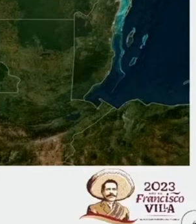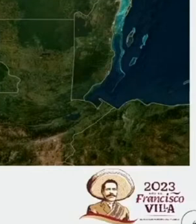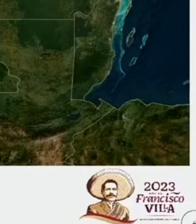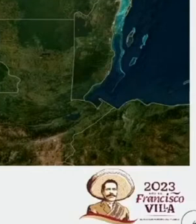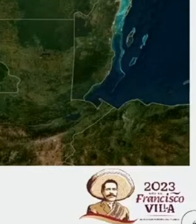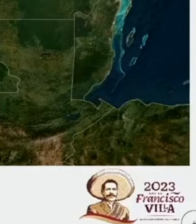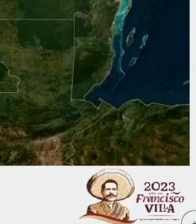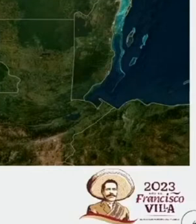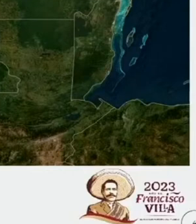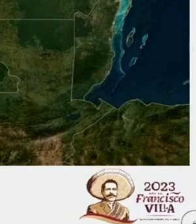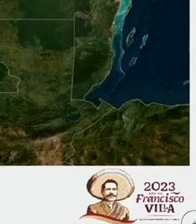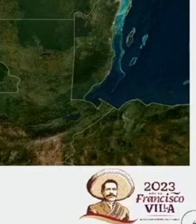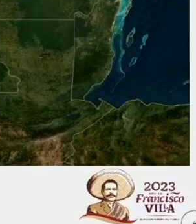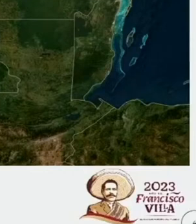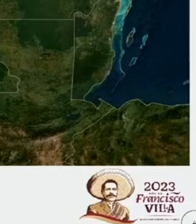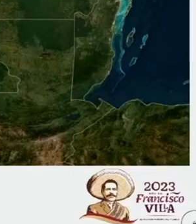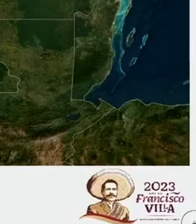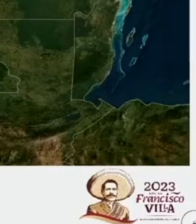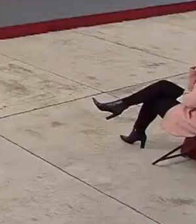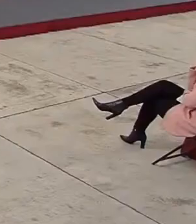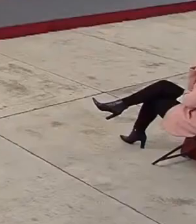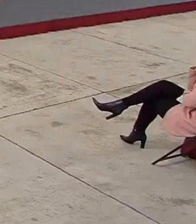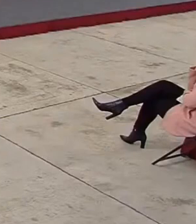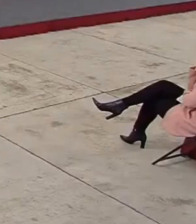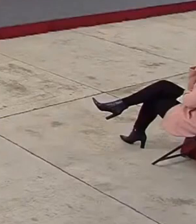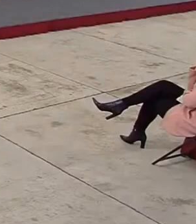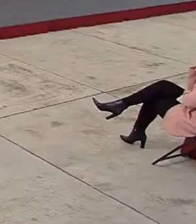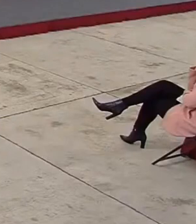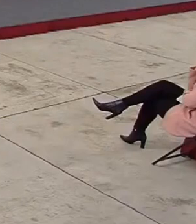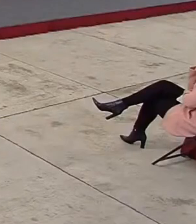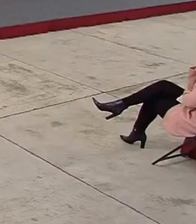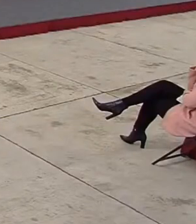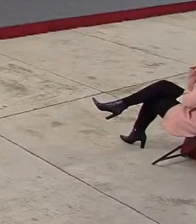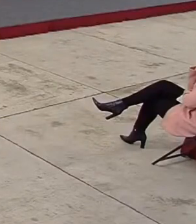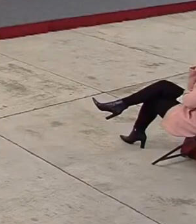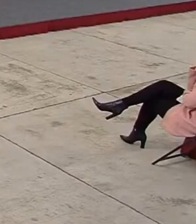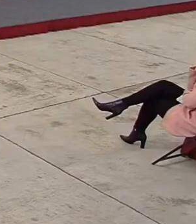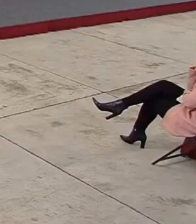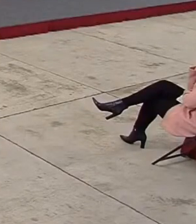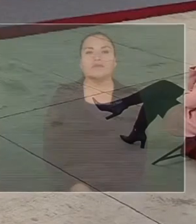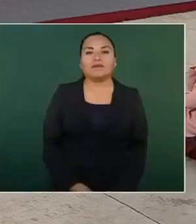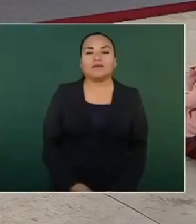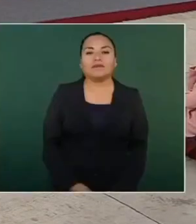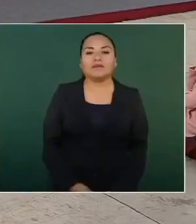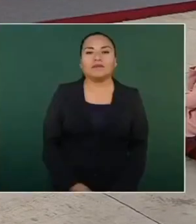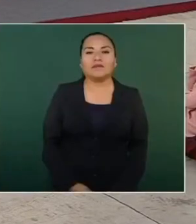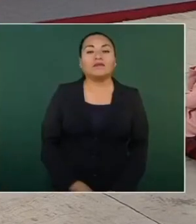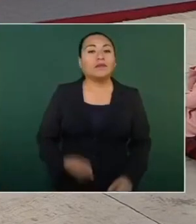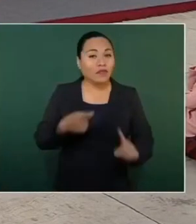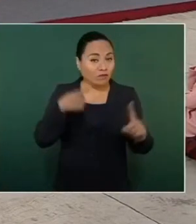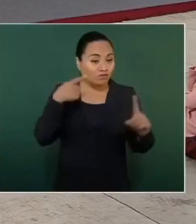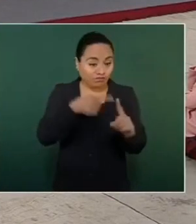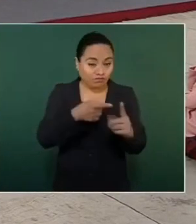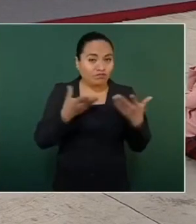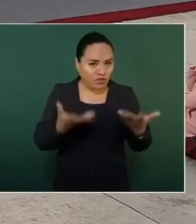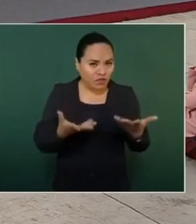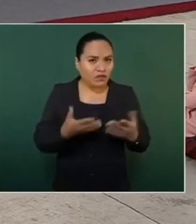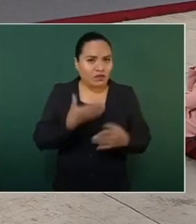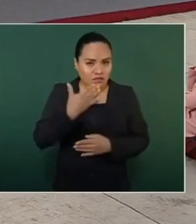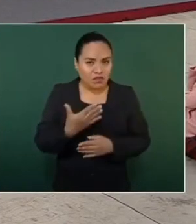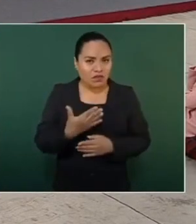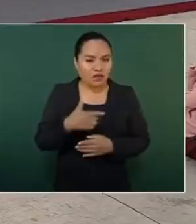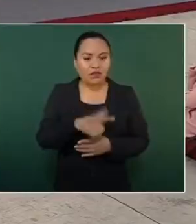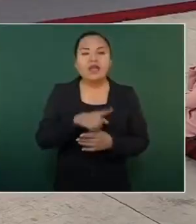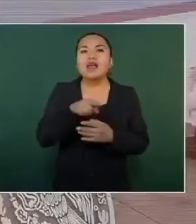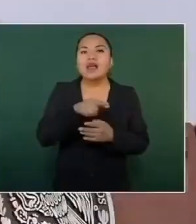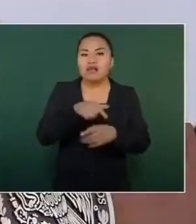Centroamérica. Va de Ciudad Ixtepec a Ciudad Hidalgo. La siguiente, por favor. Para lograr el objetivo, estamos rehabilitando la